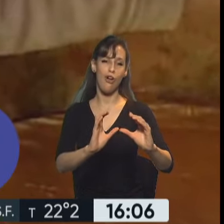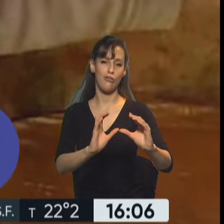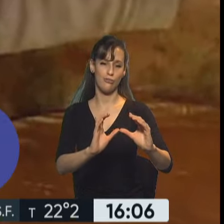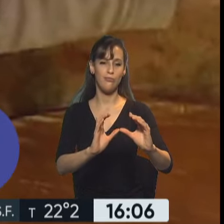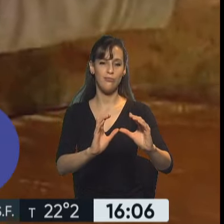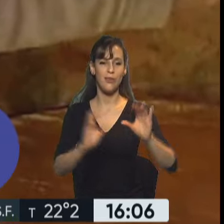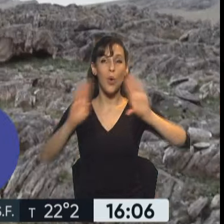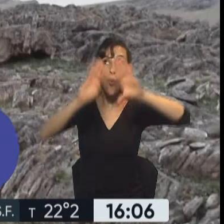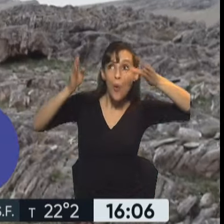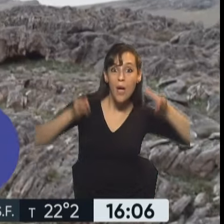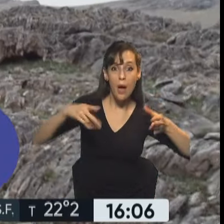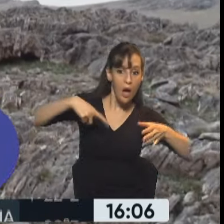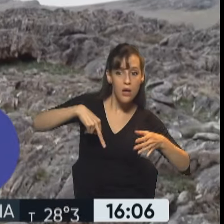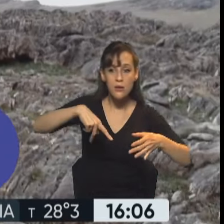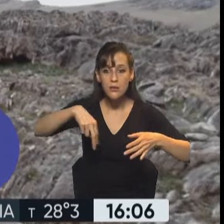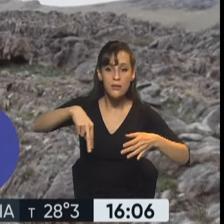determinados